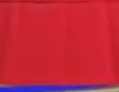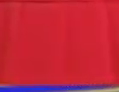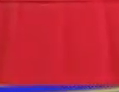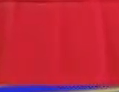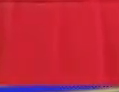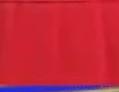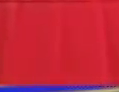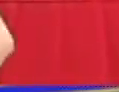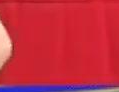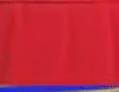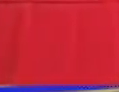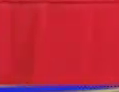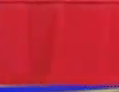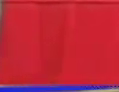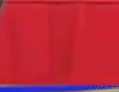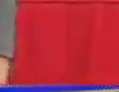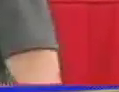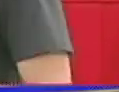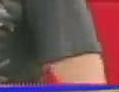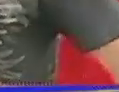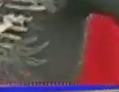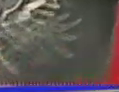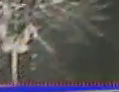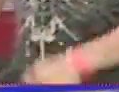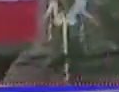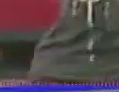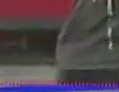Mi esperanza ahora es